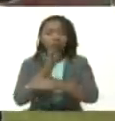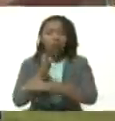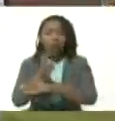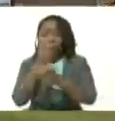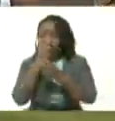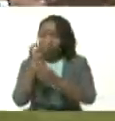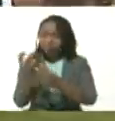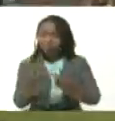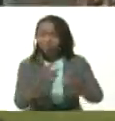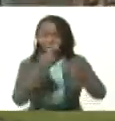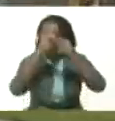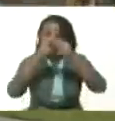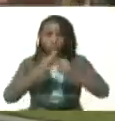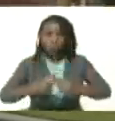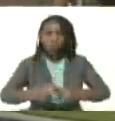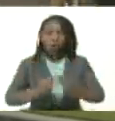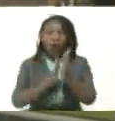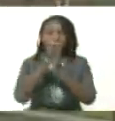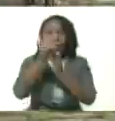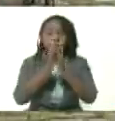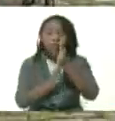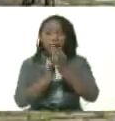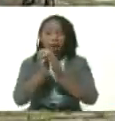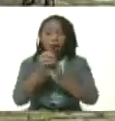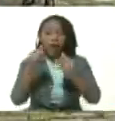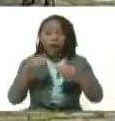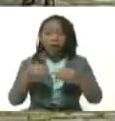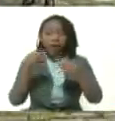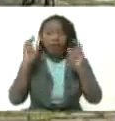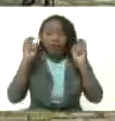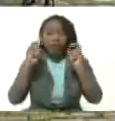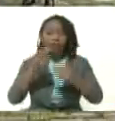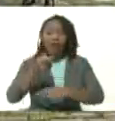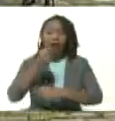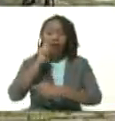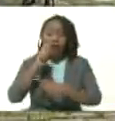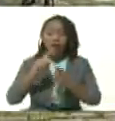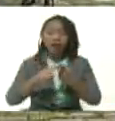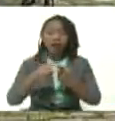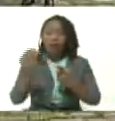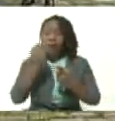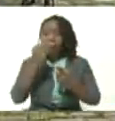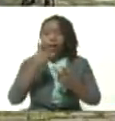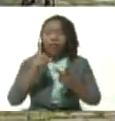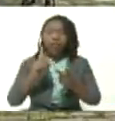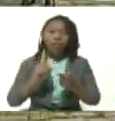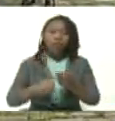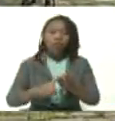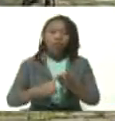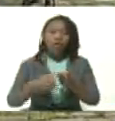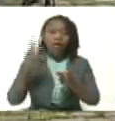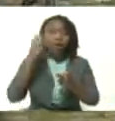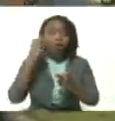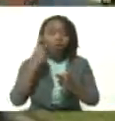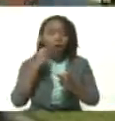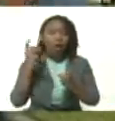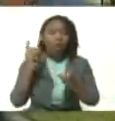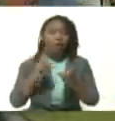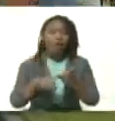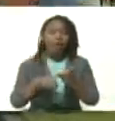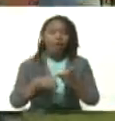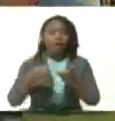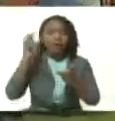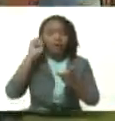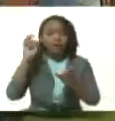honor, emprendedoras y emprendedores en el área de café, en el área de alimentos, en el área de chocolates, en el